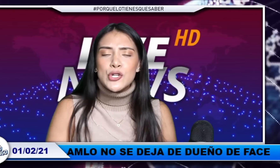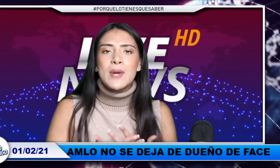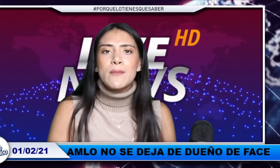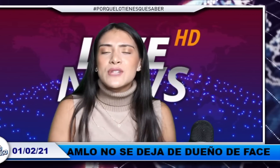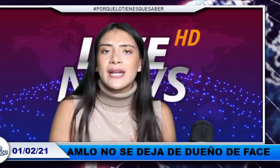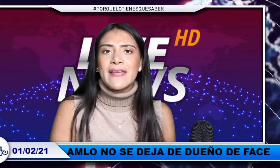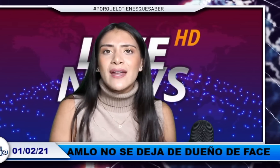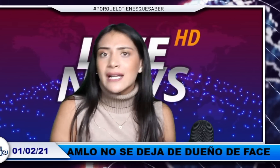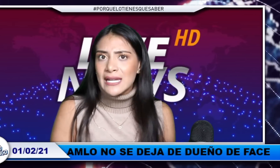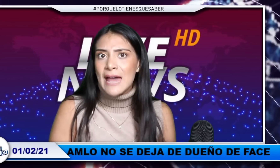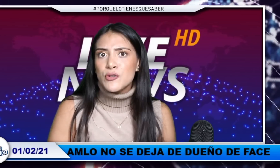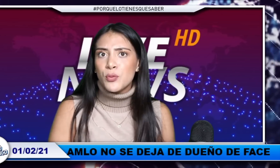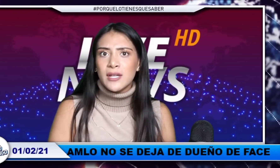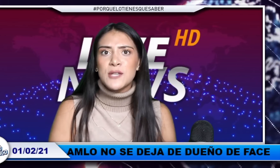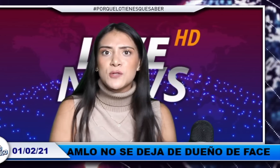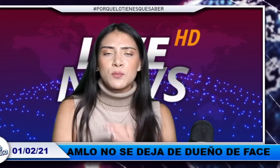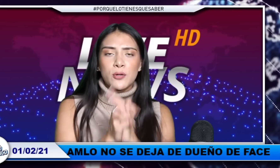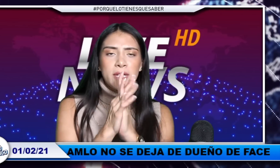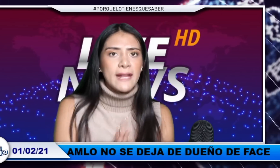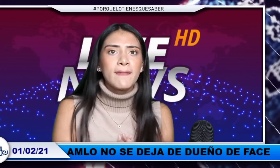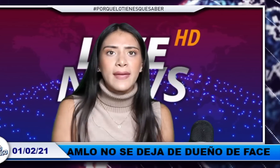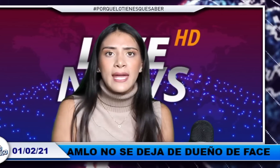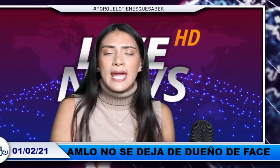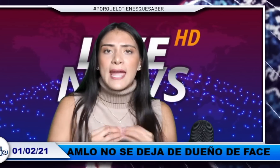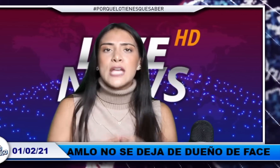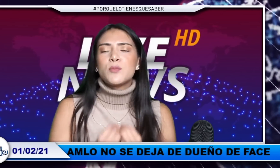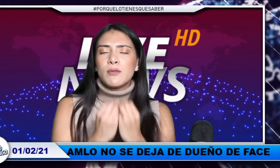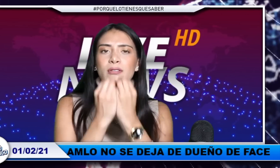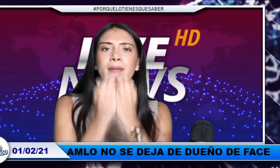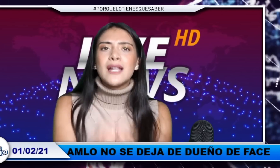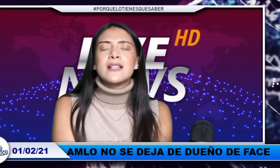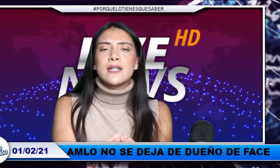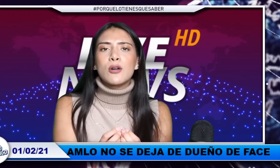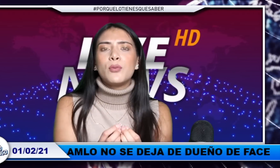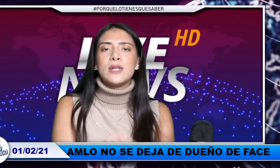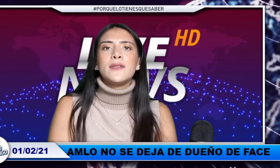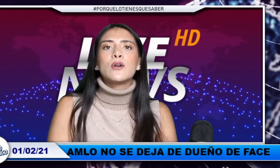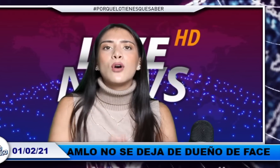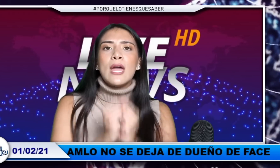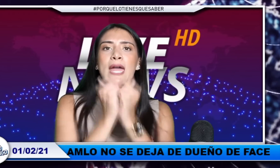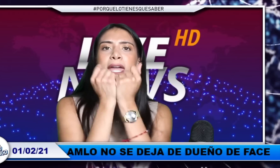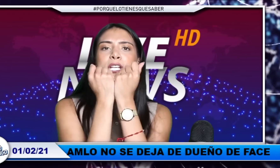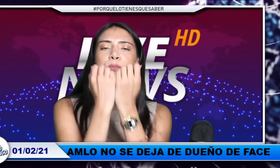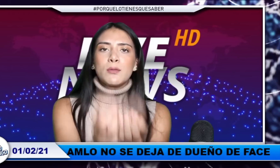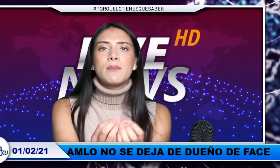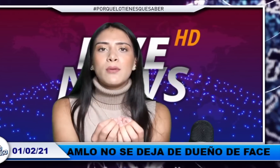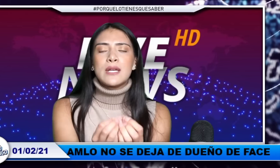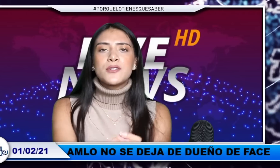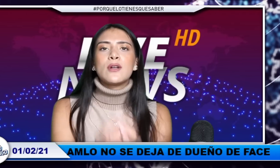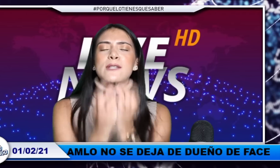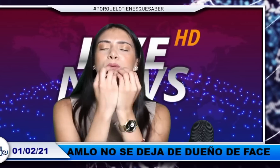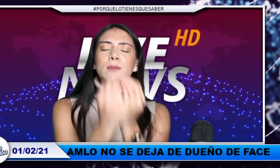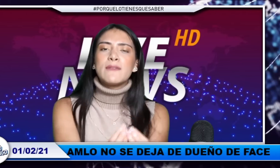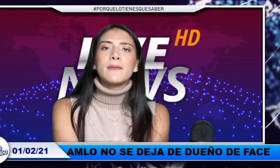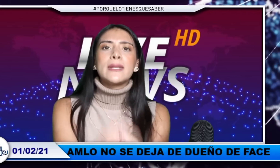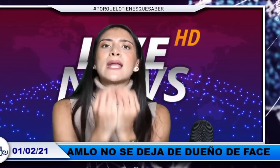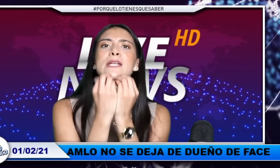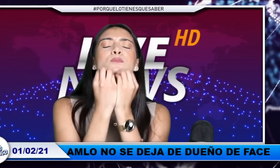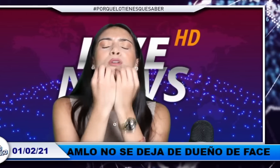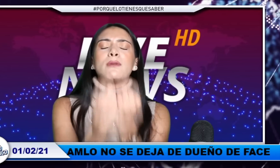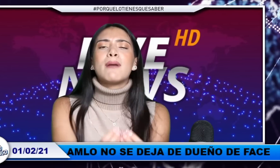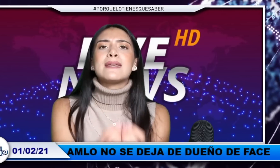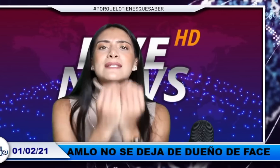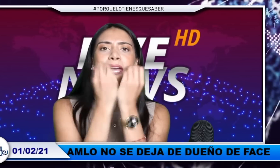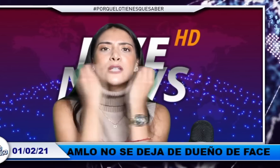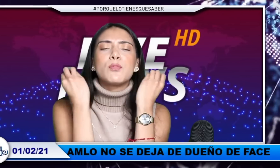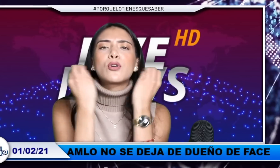No nos vamos a quedar callados, porque esto es por mi gente, es por mi familia del Charro Político, es por mi población, es por mi familia, es